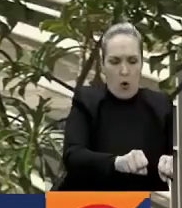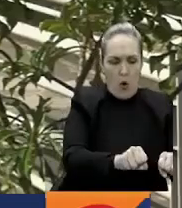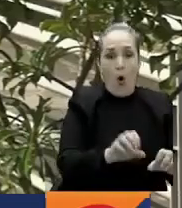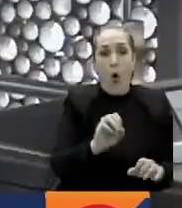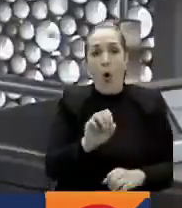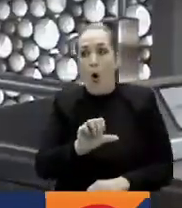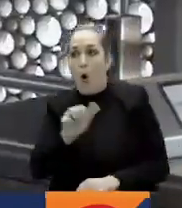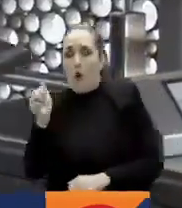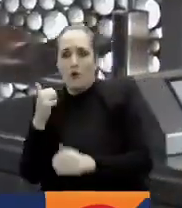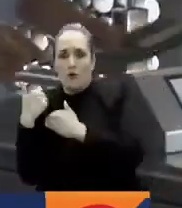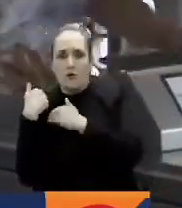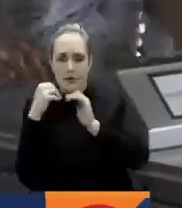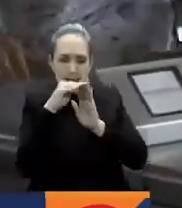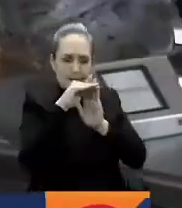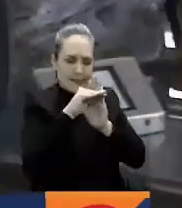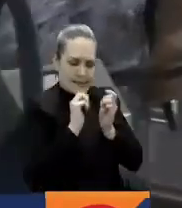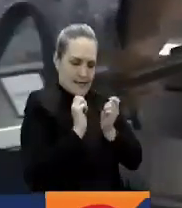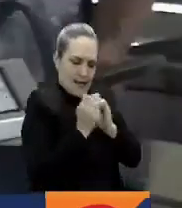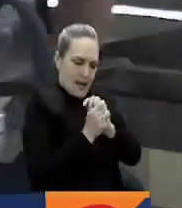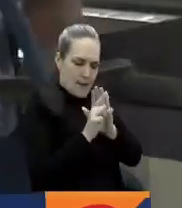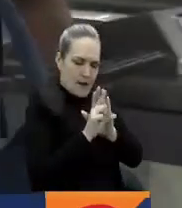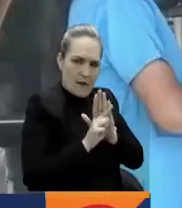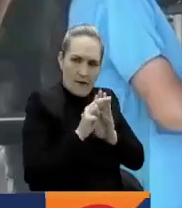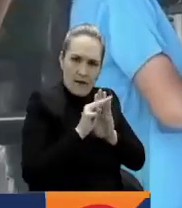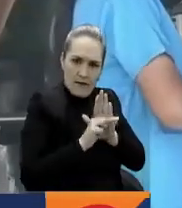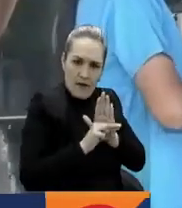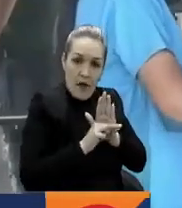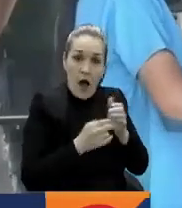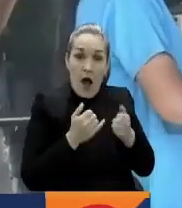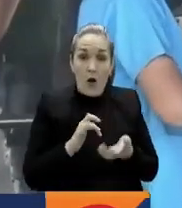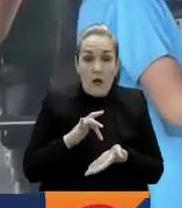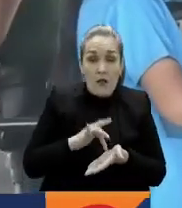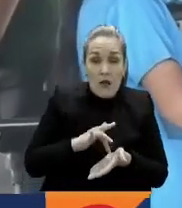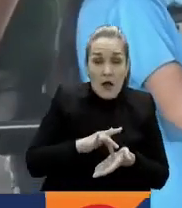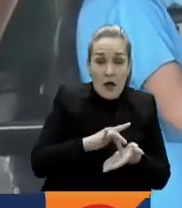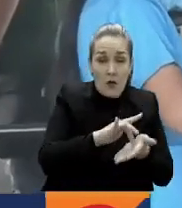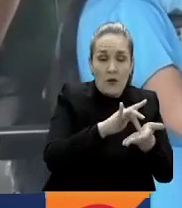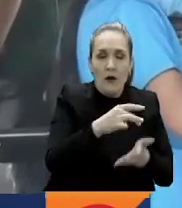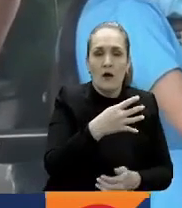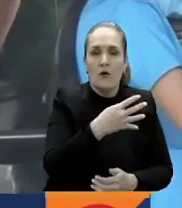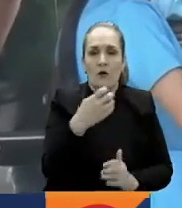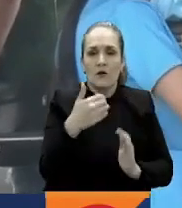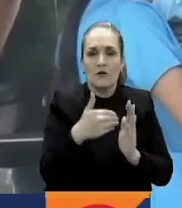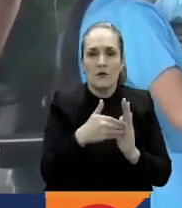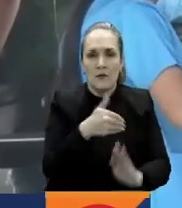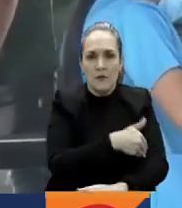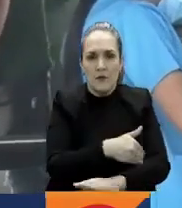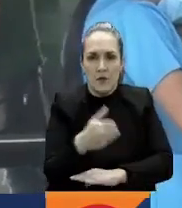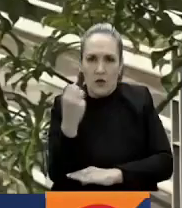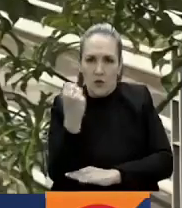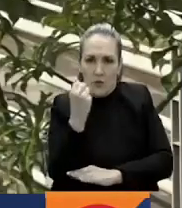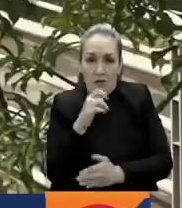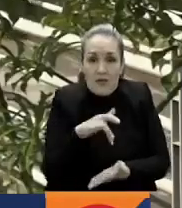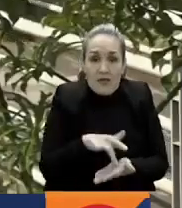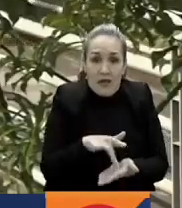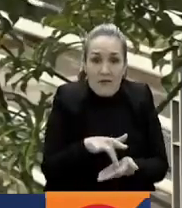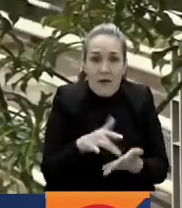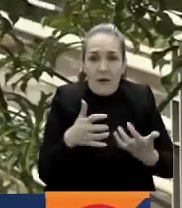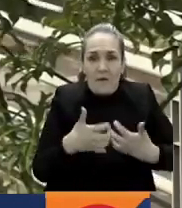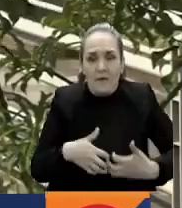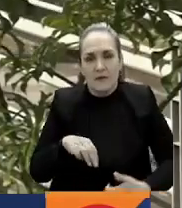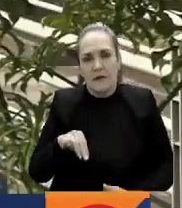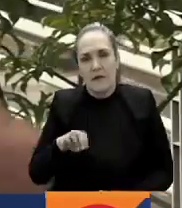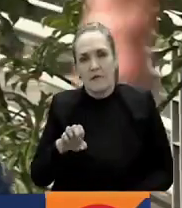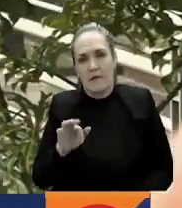de transporte. La deuda actual de Metrolínea es de más de 400.000 millones de pesos. Fueron unas inversiones